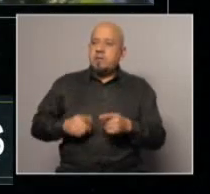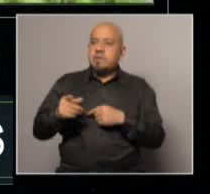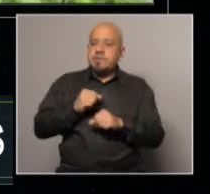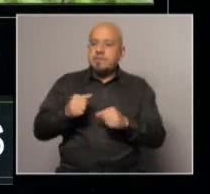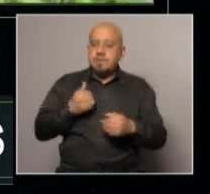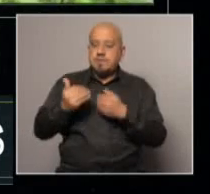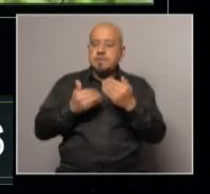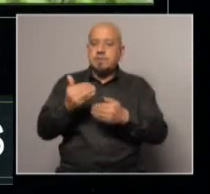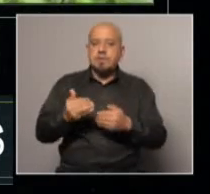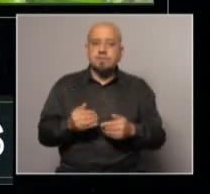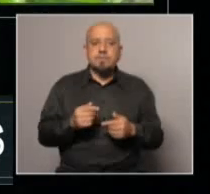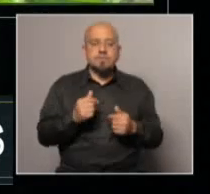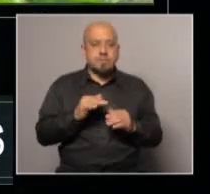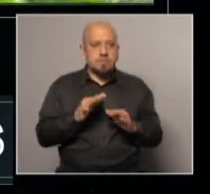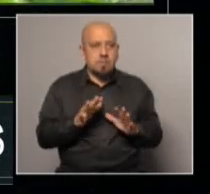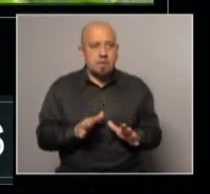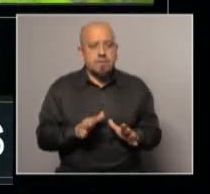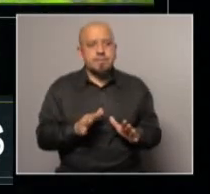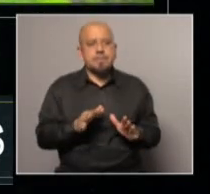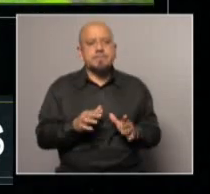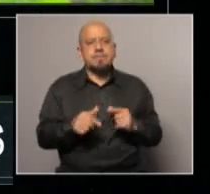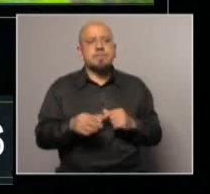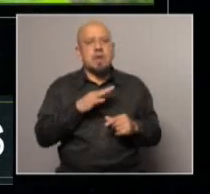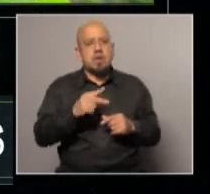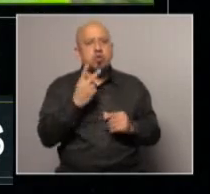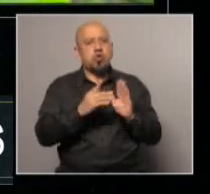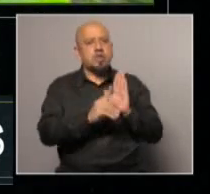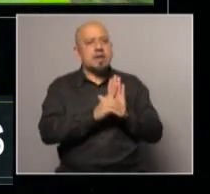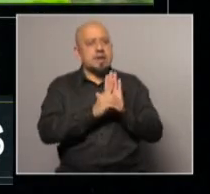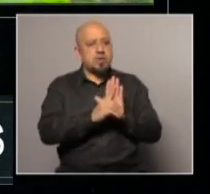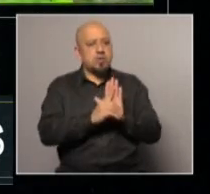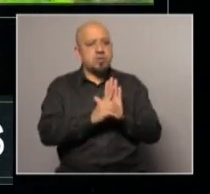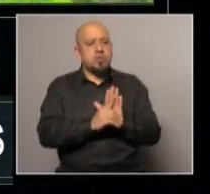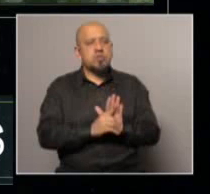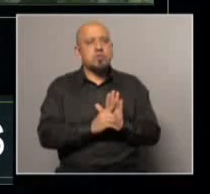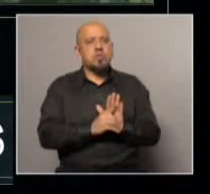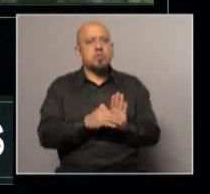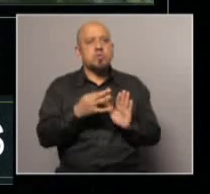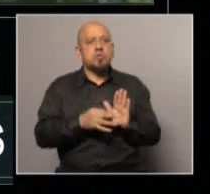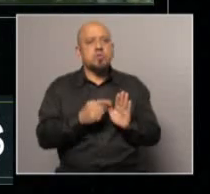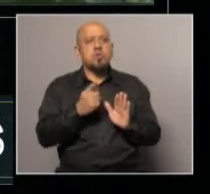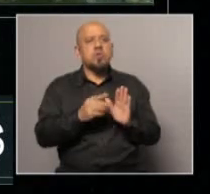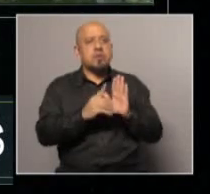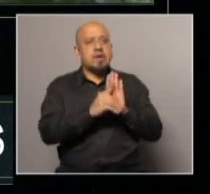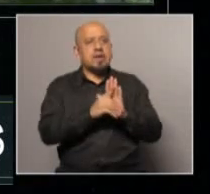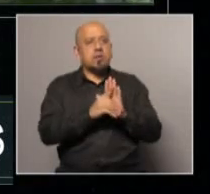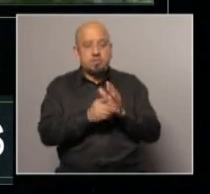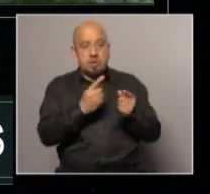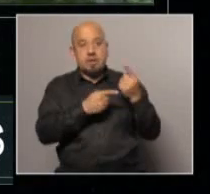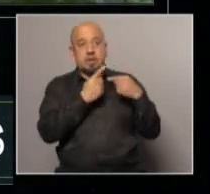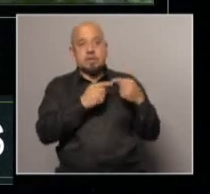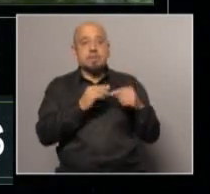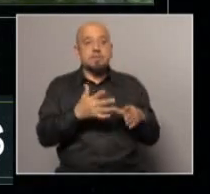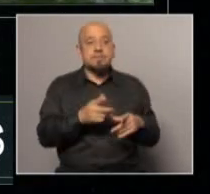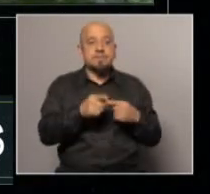avanzar o consolidarse? Bueno, a ver, hubieron dos decretos, ¿no? Que salía justo en el que fueron retroactivos, o sea, fueron decretos